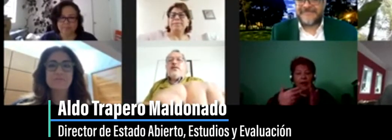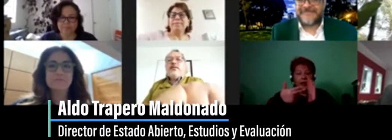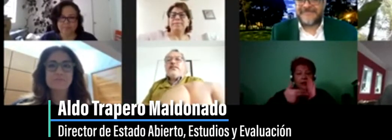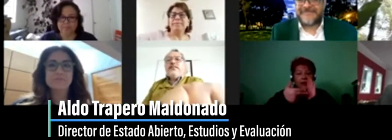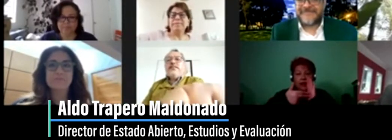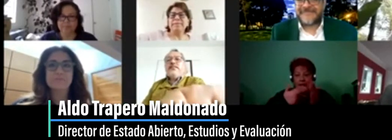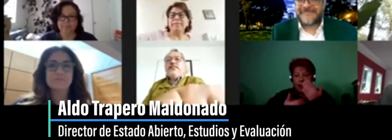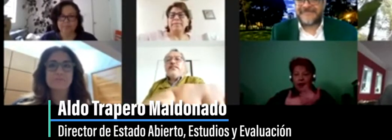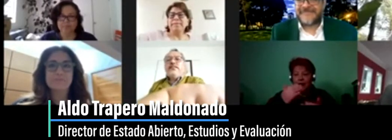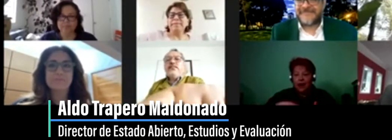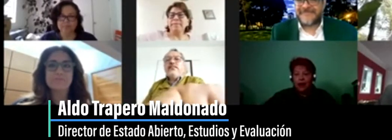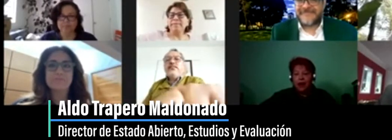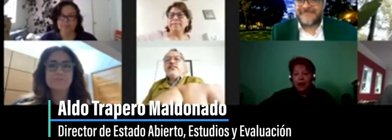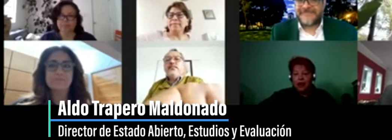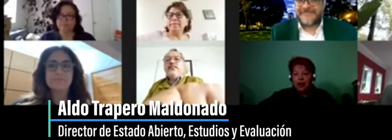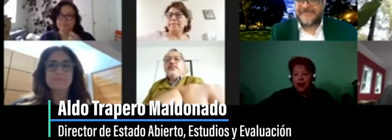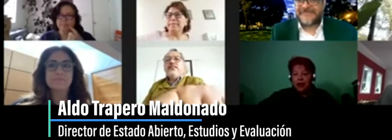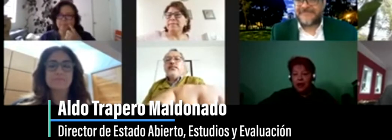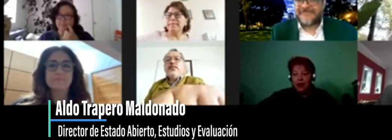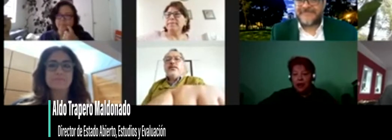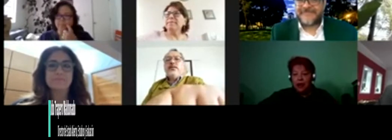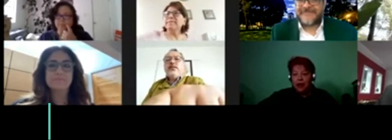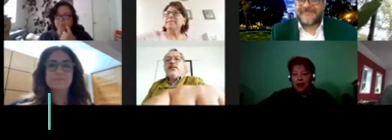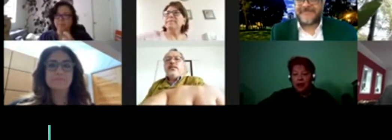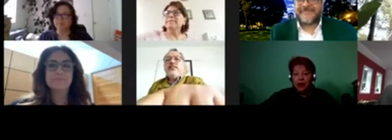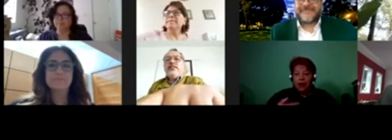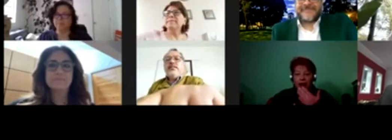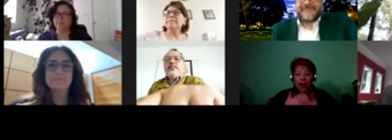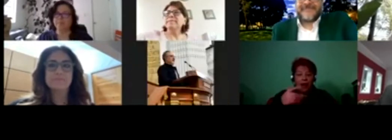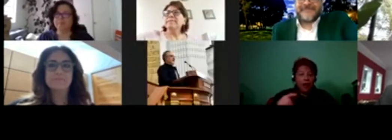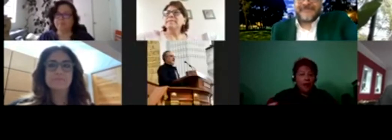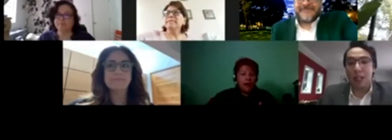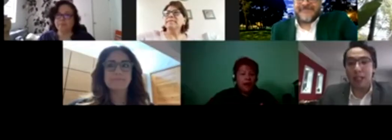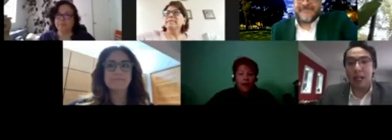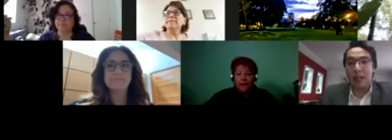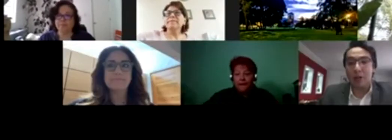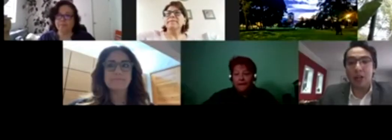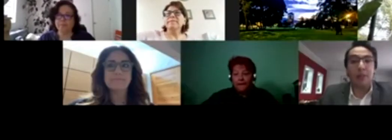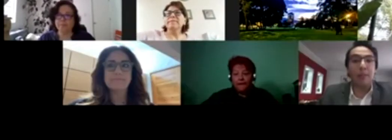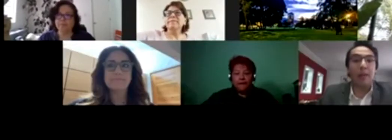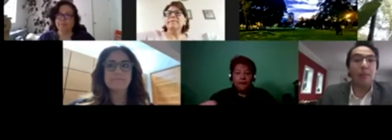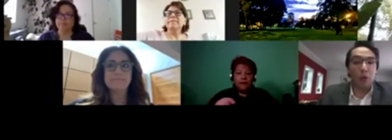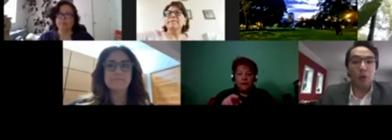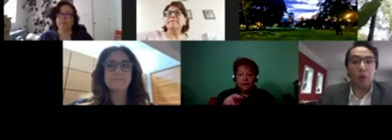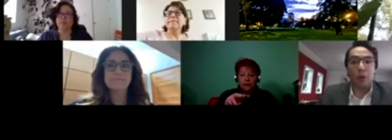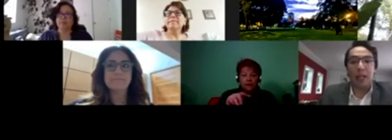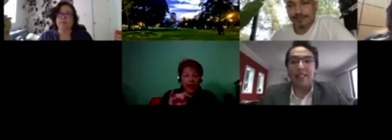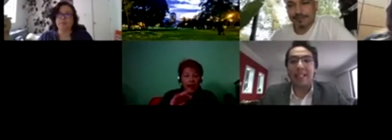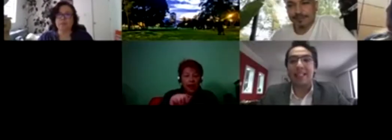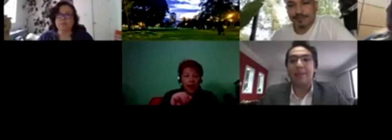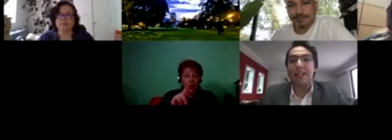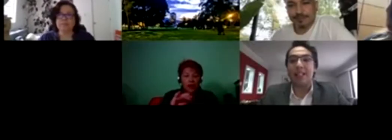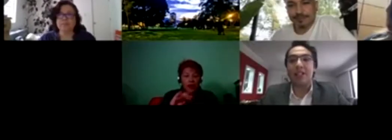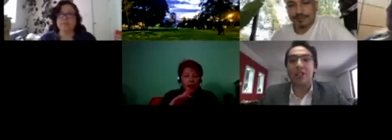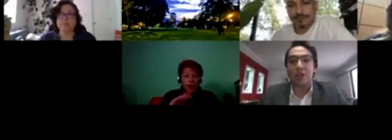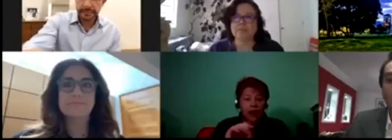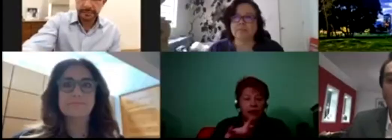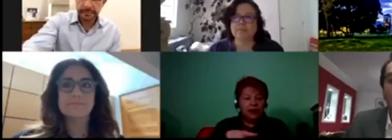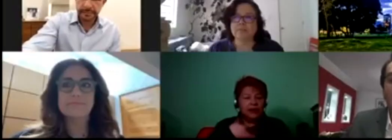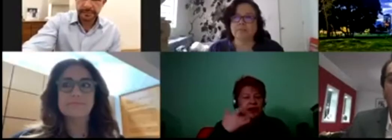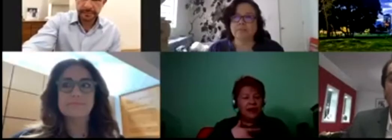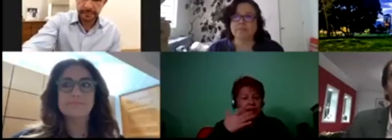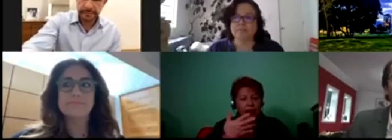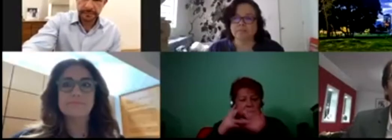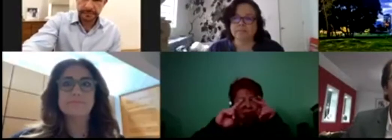Para eso cedo el uso de la voz a la comisionada María del Carmen Nava Polín, con el primer módulo, que es sensibilización